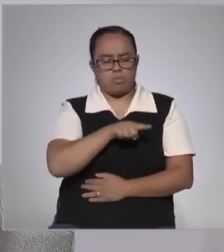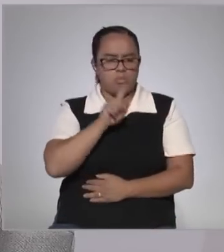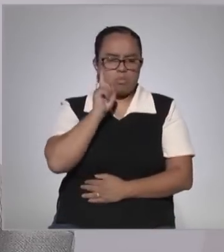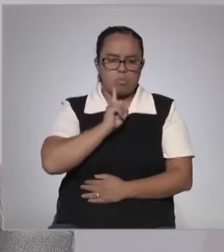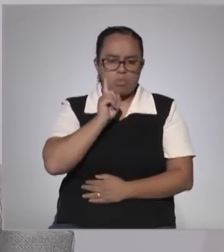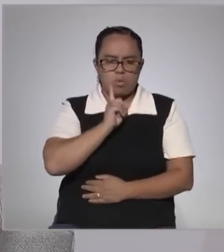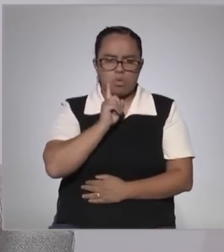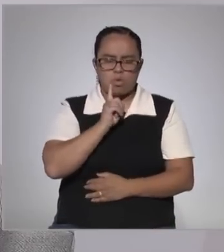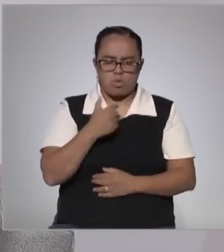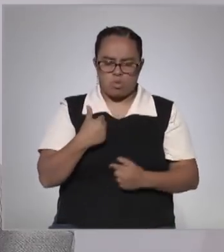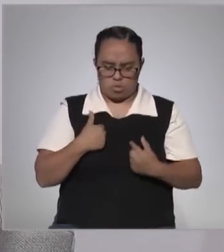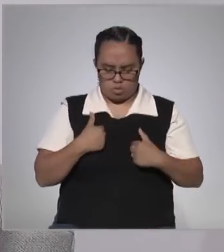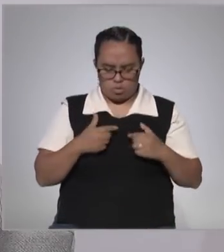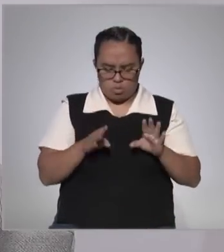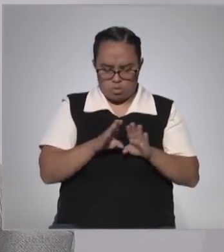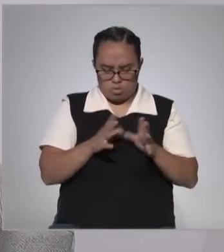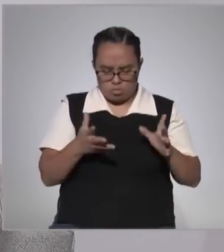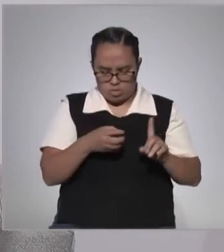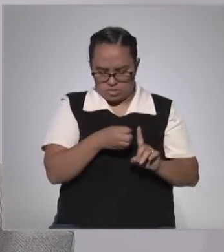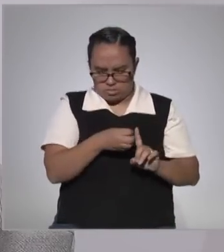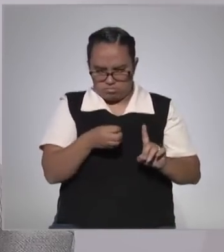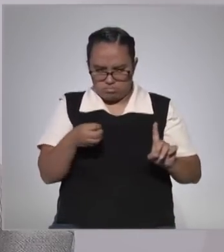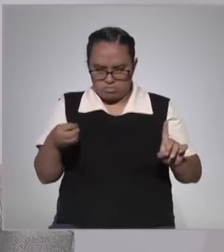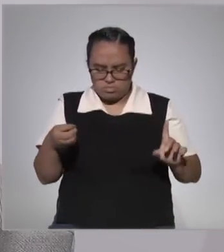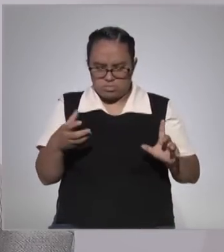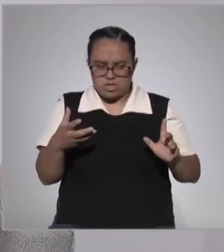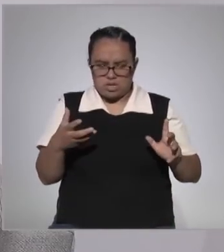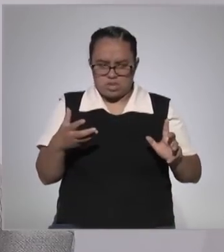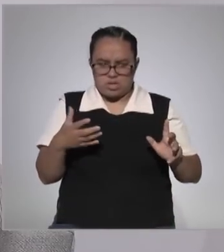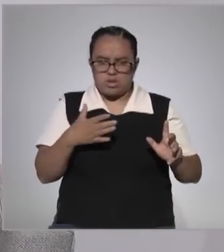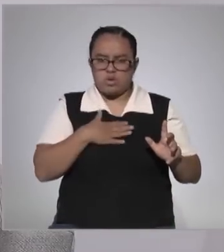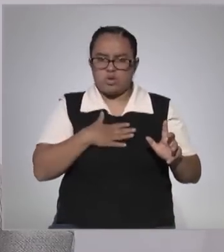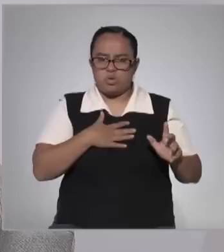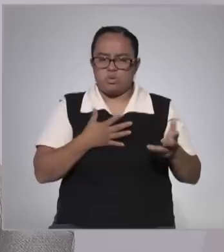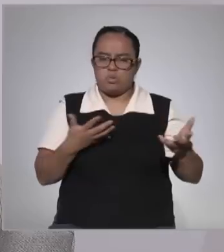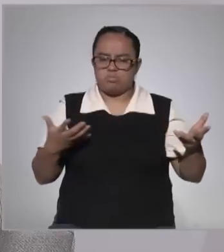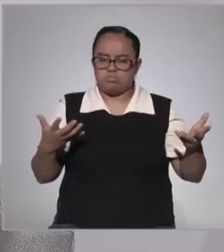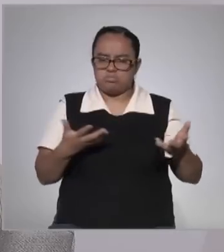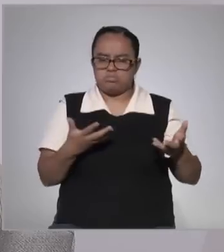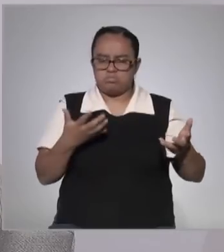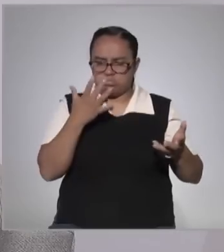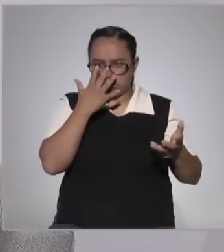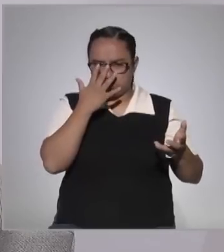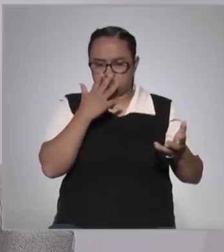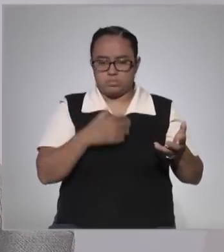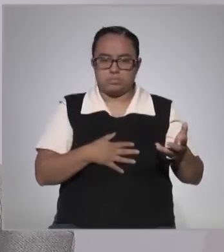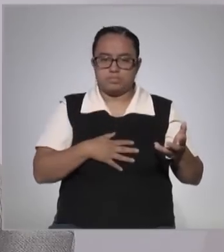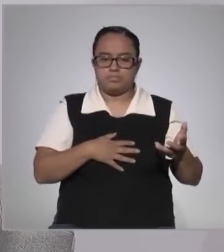me acomodo, ¿no? ¿Cómo me acomodo a este